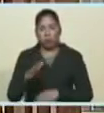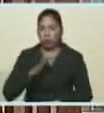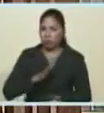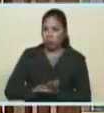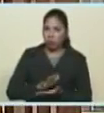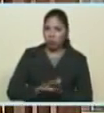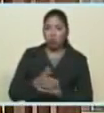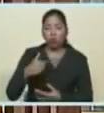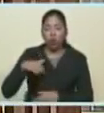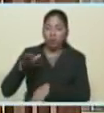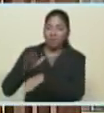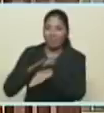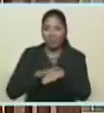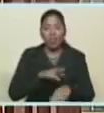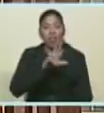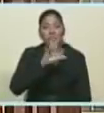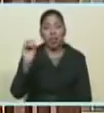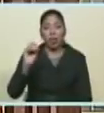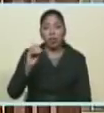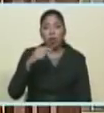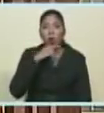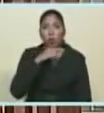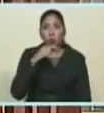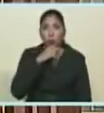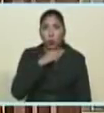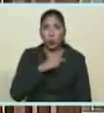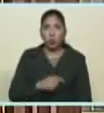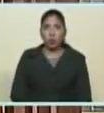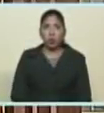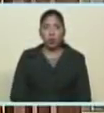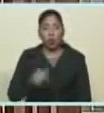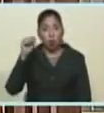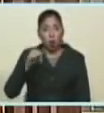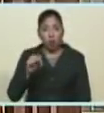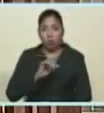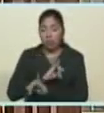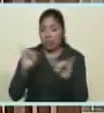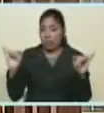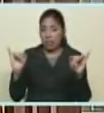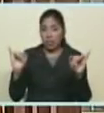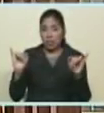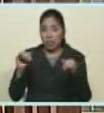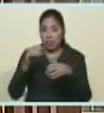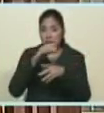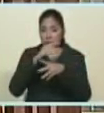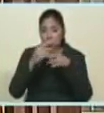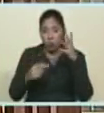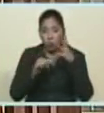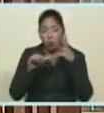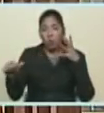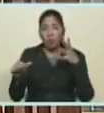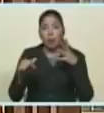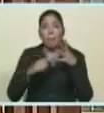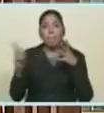Venezuela. 30 de octubre, se va el mes número